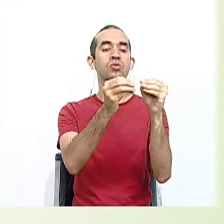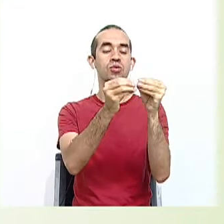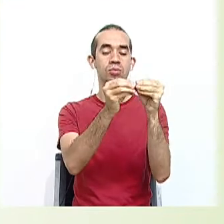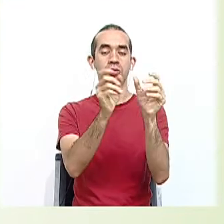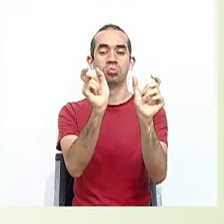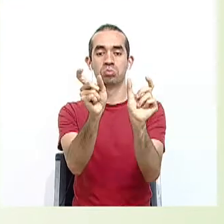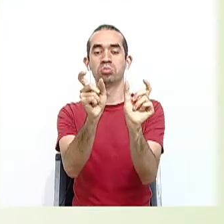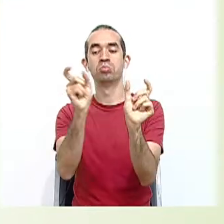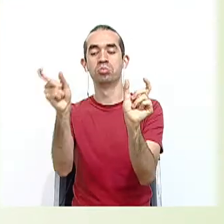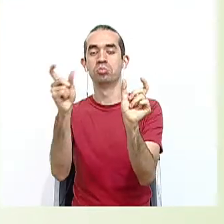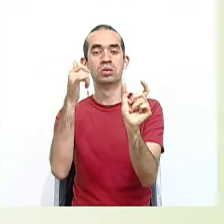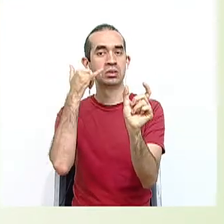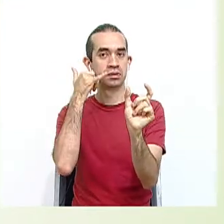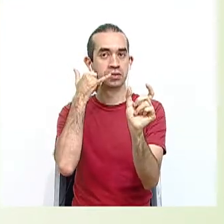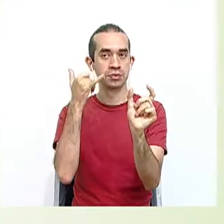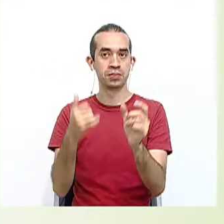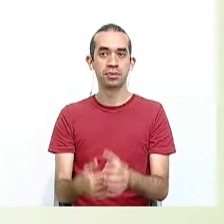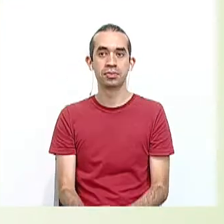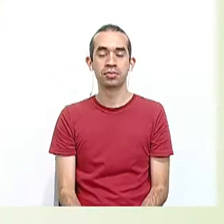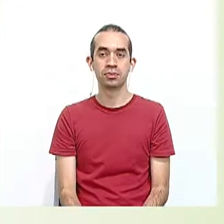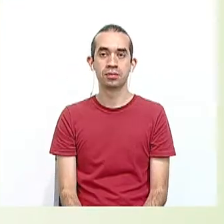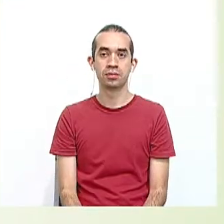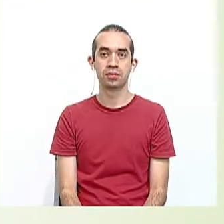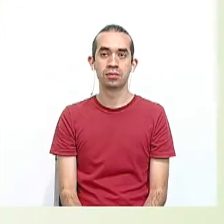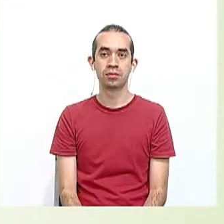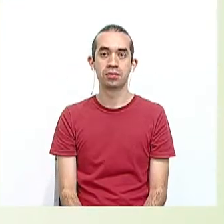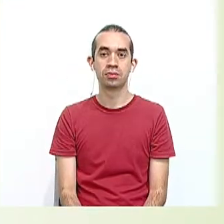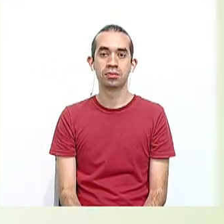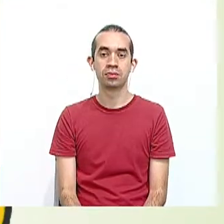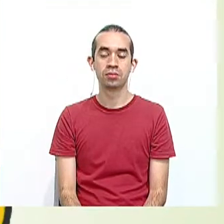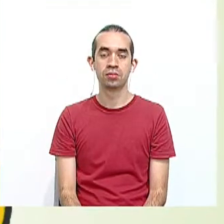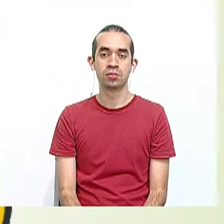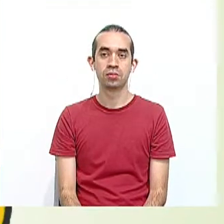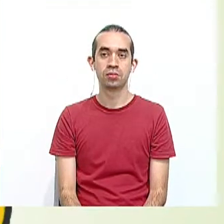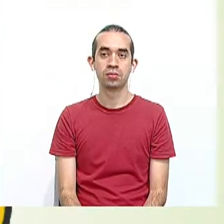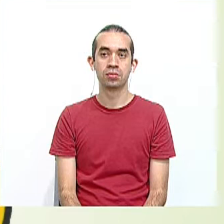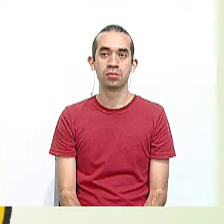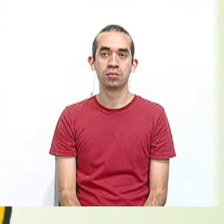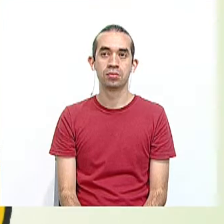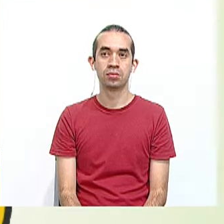del teléfono, de la casa.